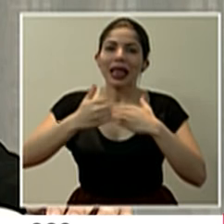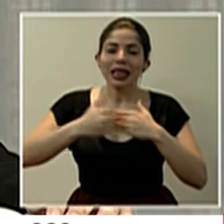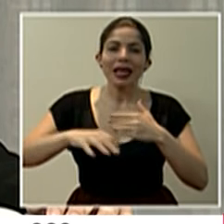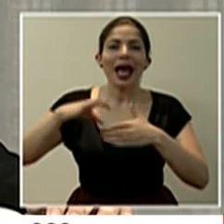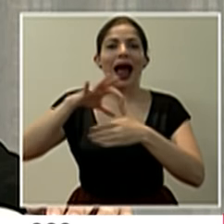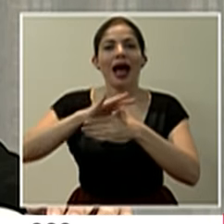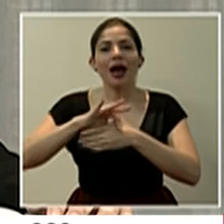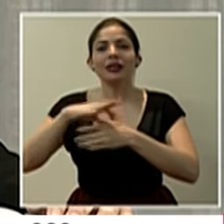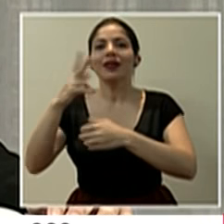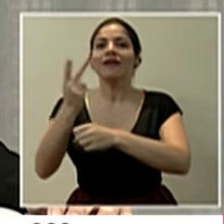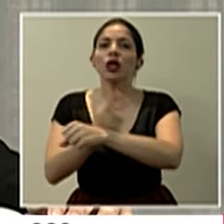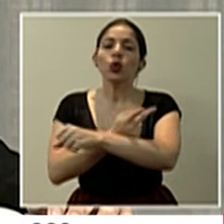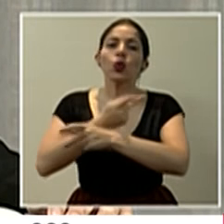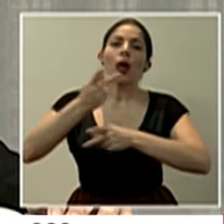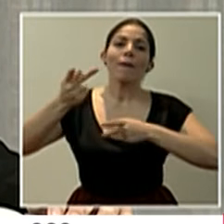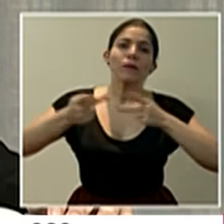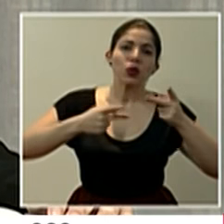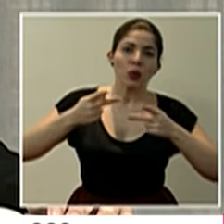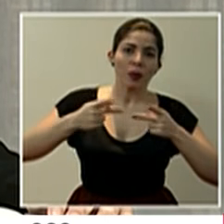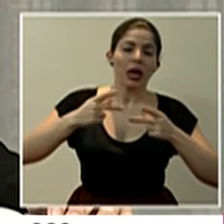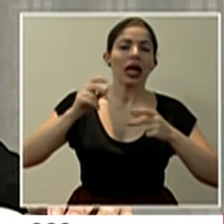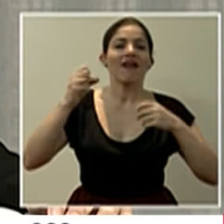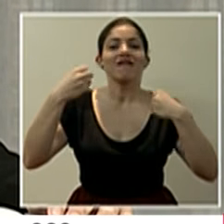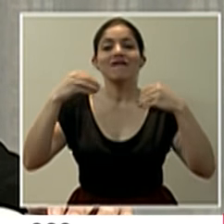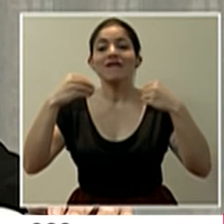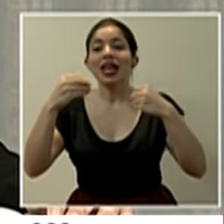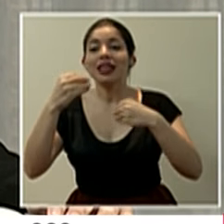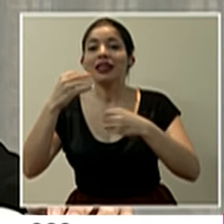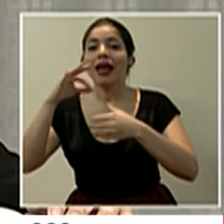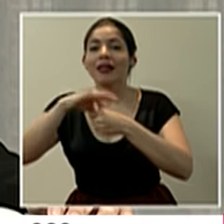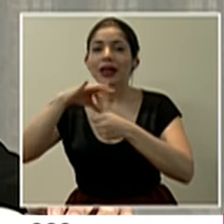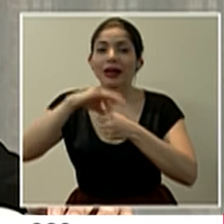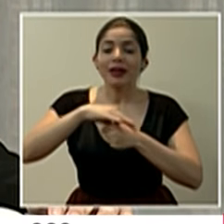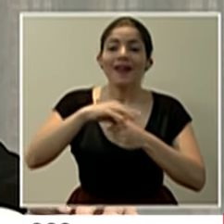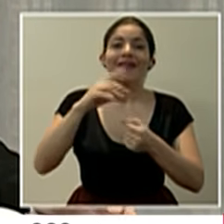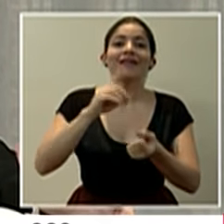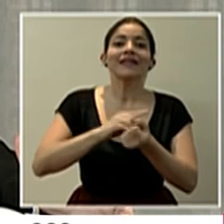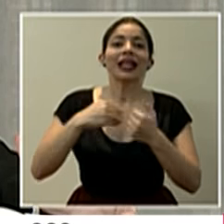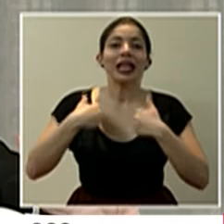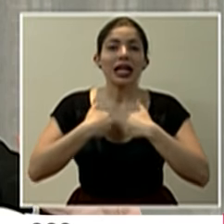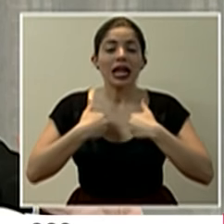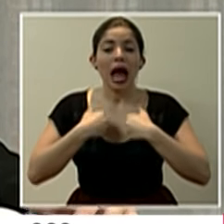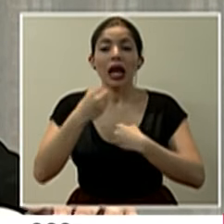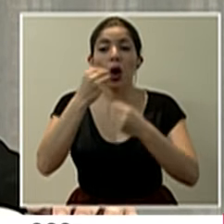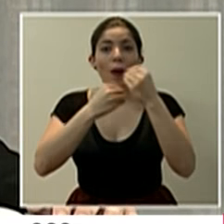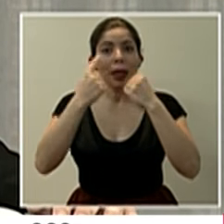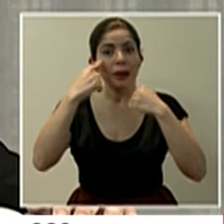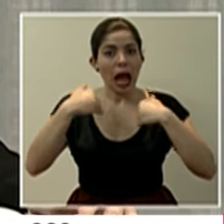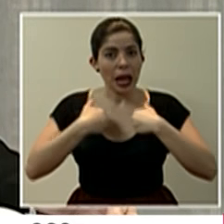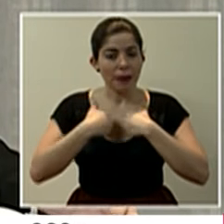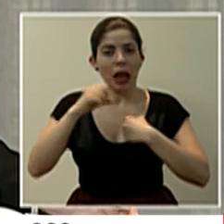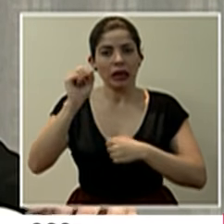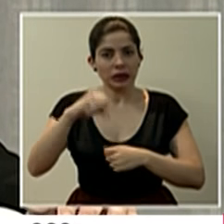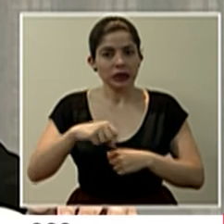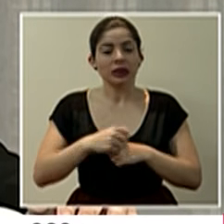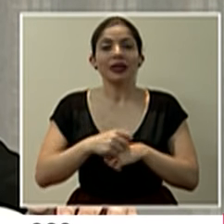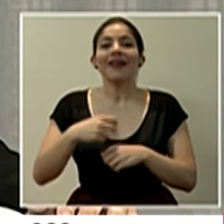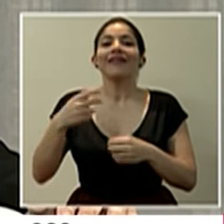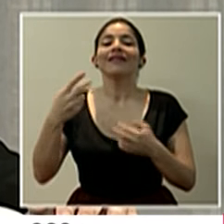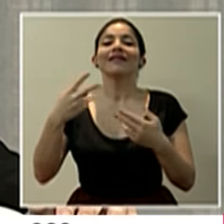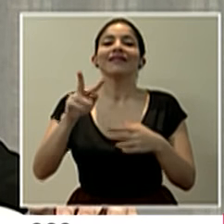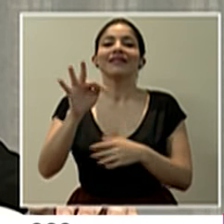carnicerías, verdulerías, pulperías, venta de insumos agropecuarios, veterinarios, alimentos para animales,